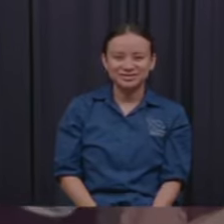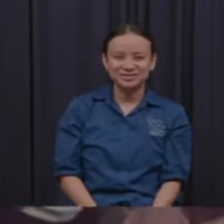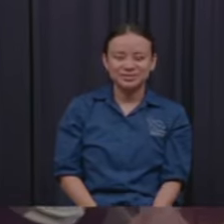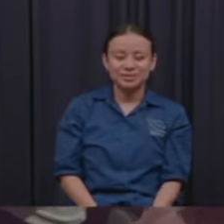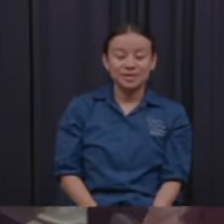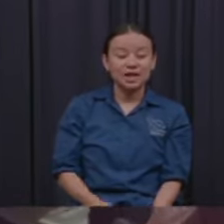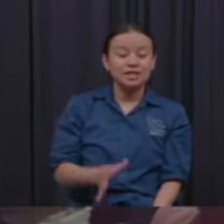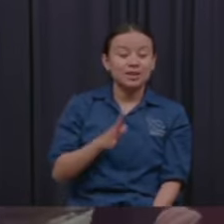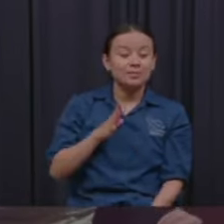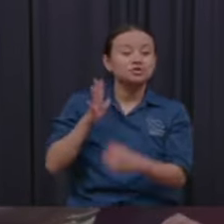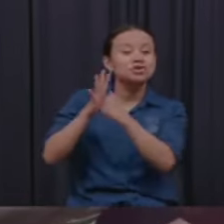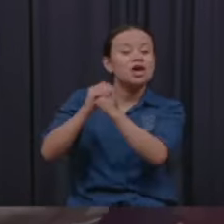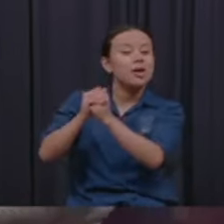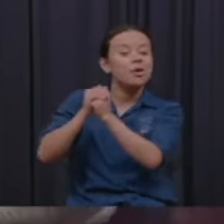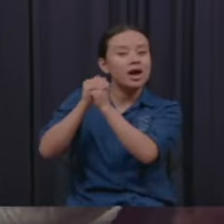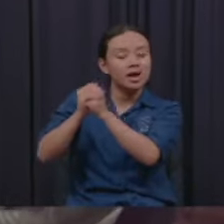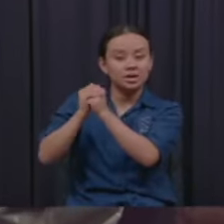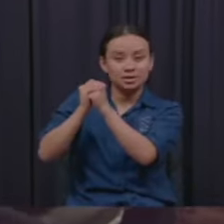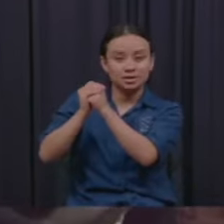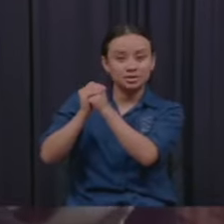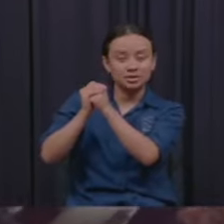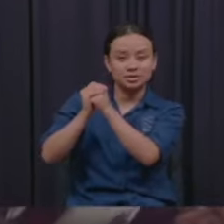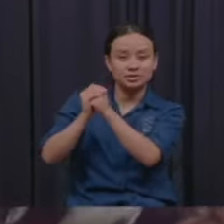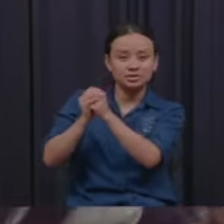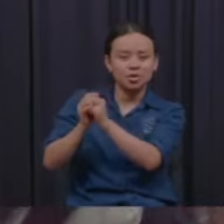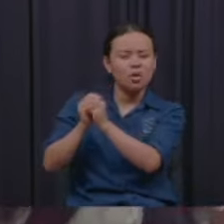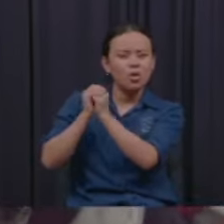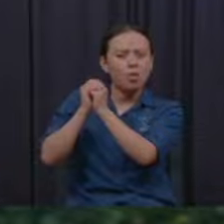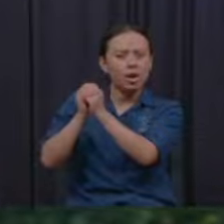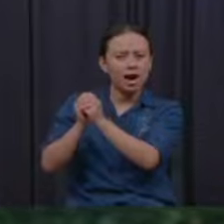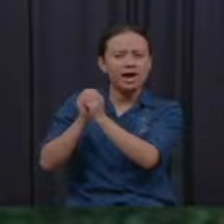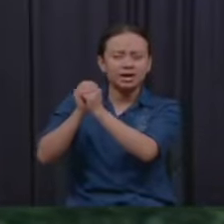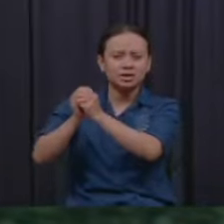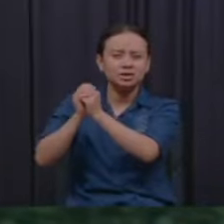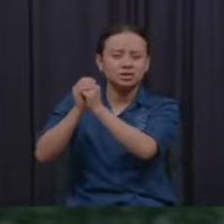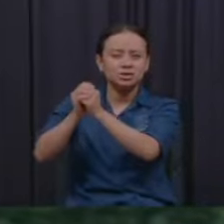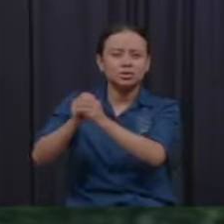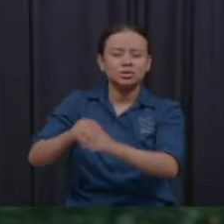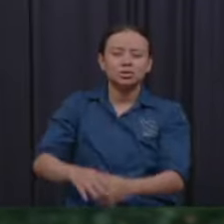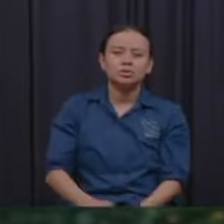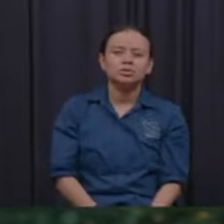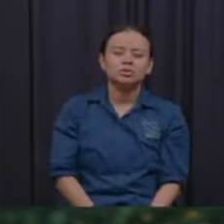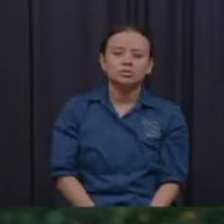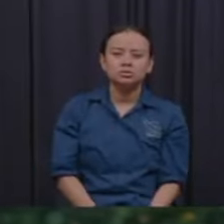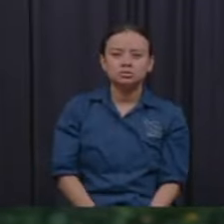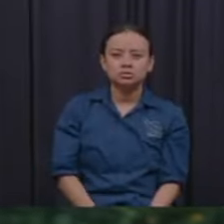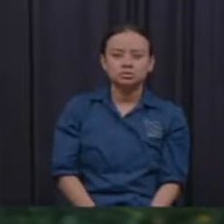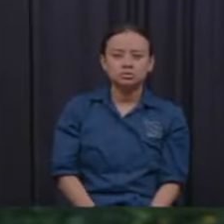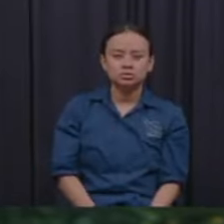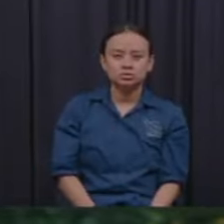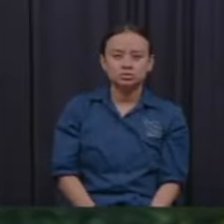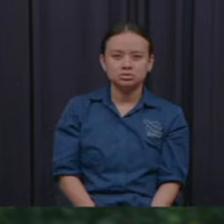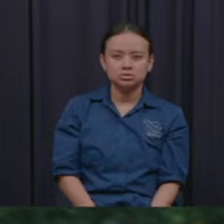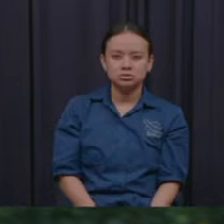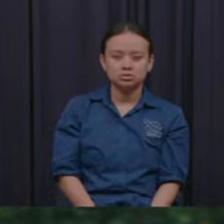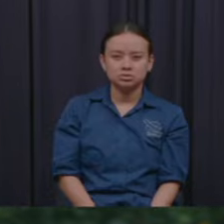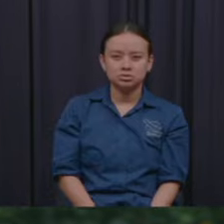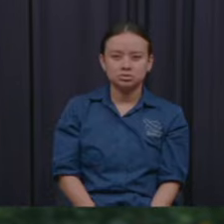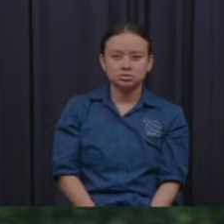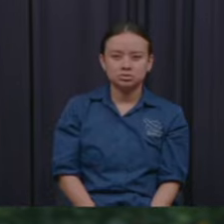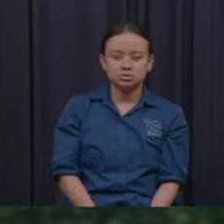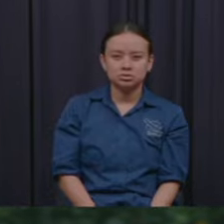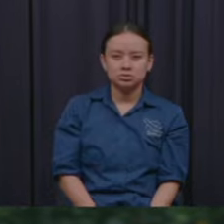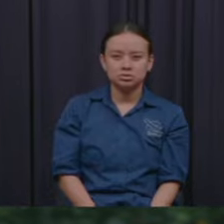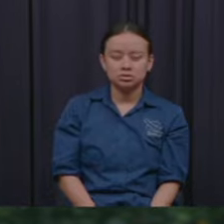Tenemos que orar, sí se escucha. Tenemos que orar porque sí, como ni modo, estamos hablando de liberación.